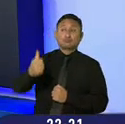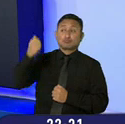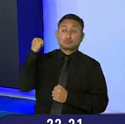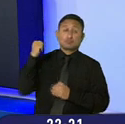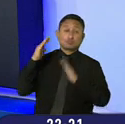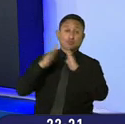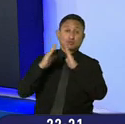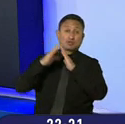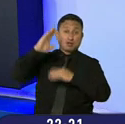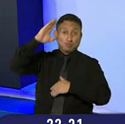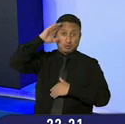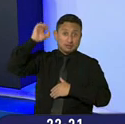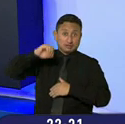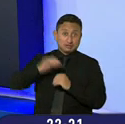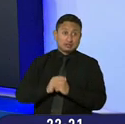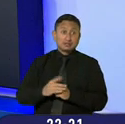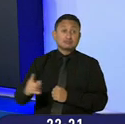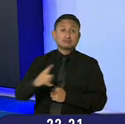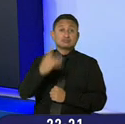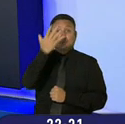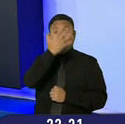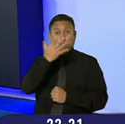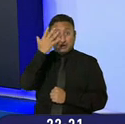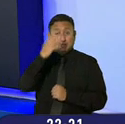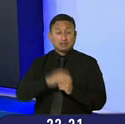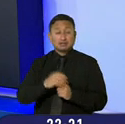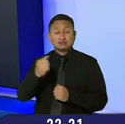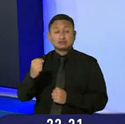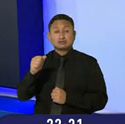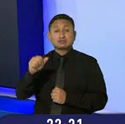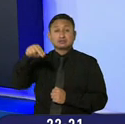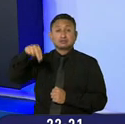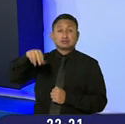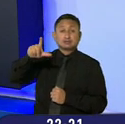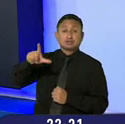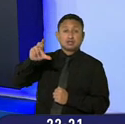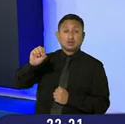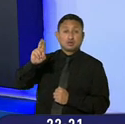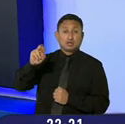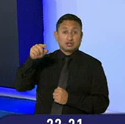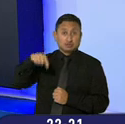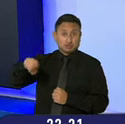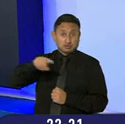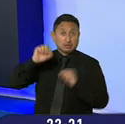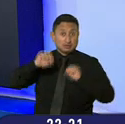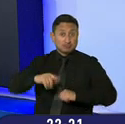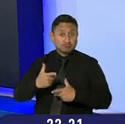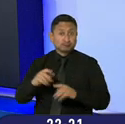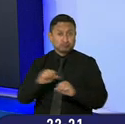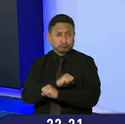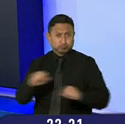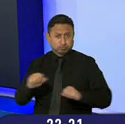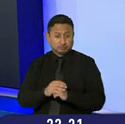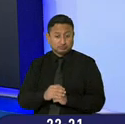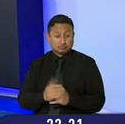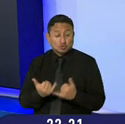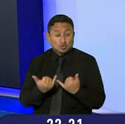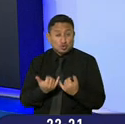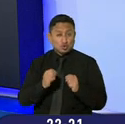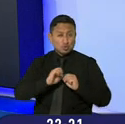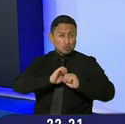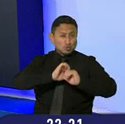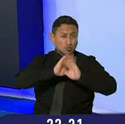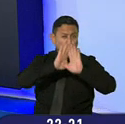de San Lorenzo, provincia de Esmeraldas, fueron blanco de un posible atentado. En la madrugada estalló un artefacto explosivo